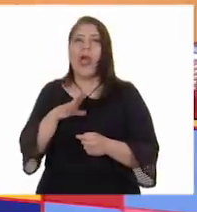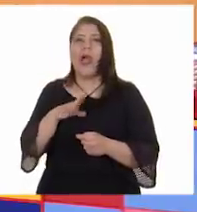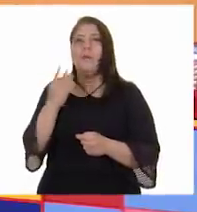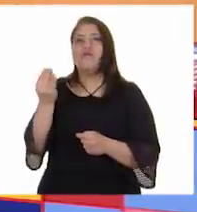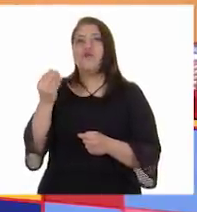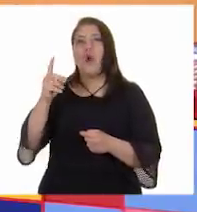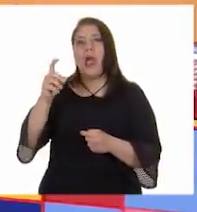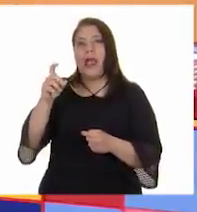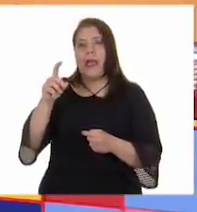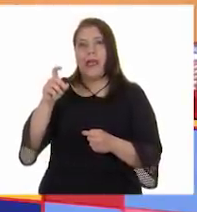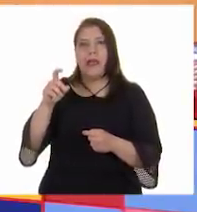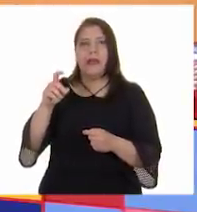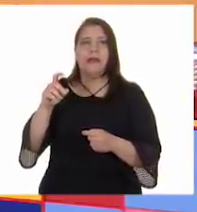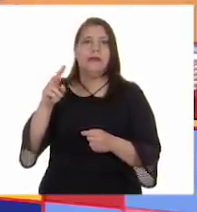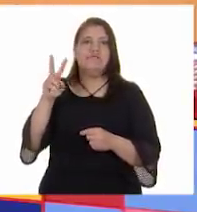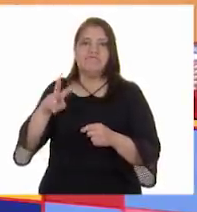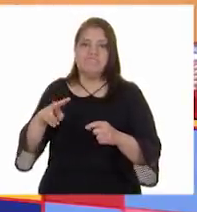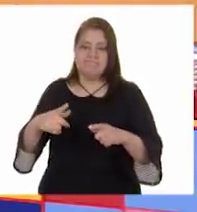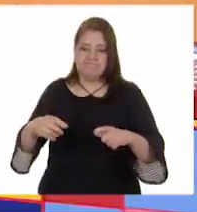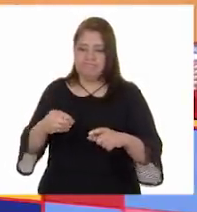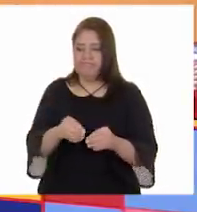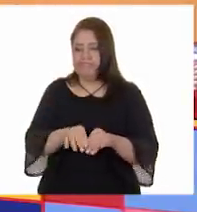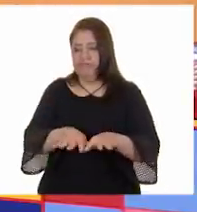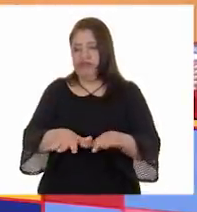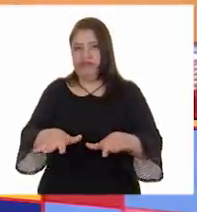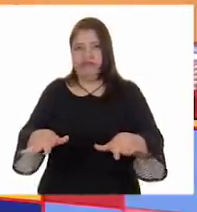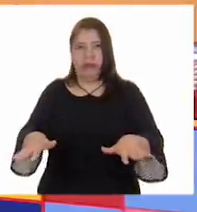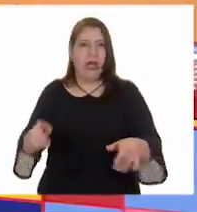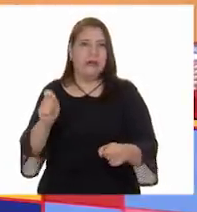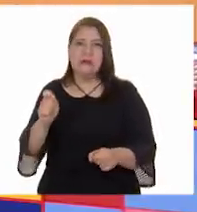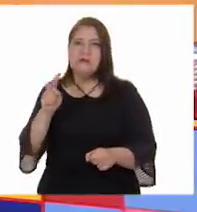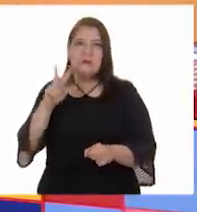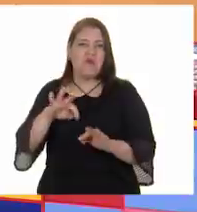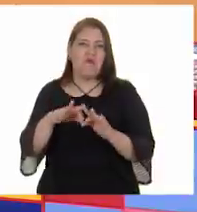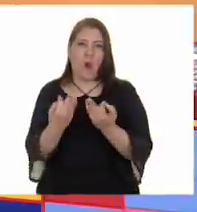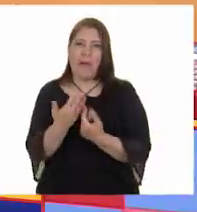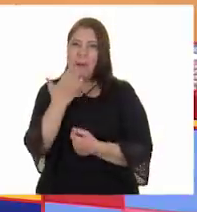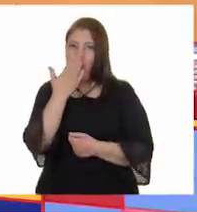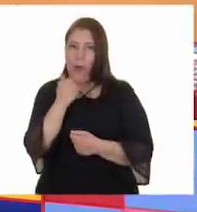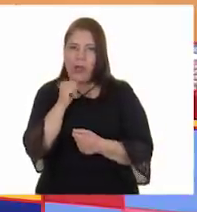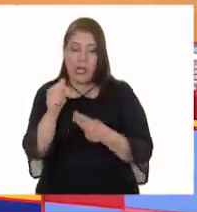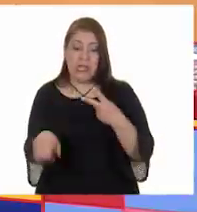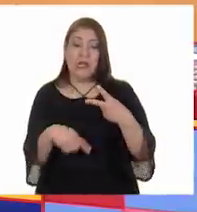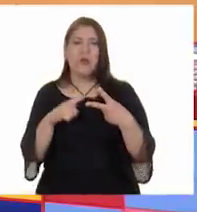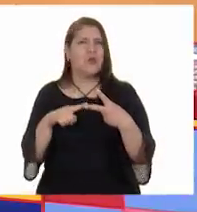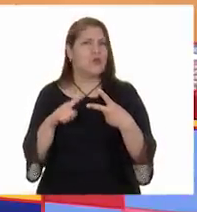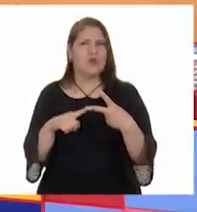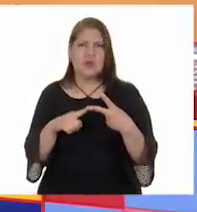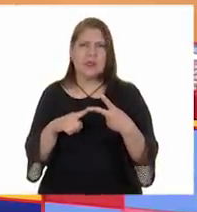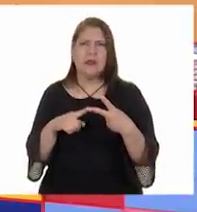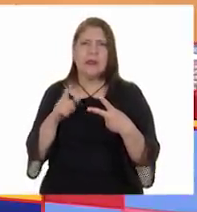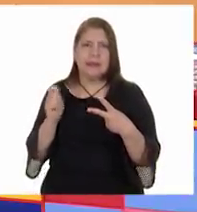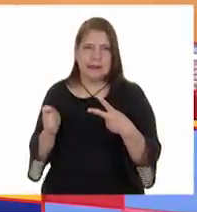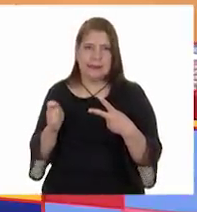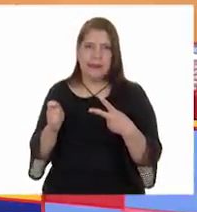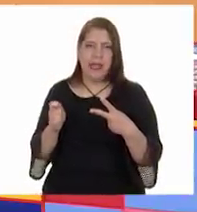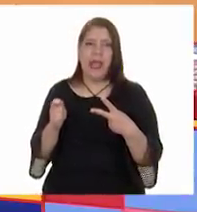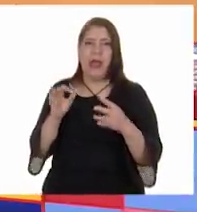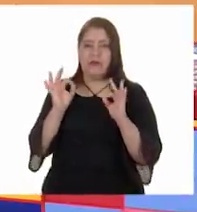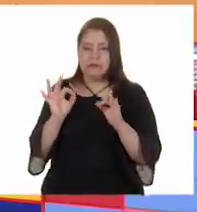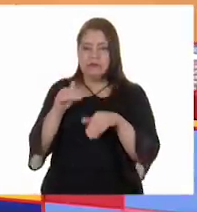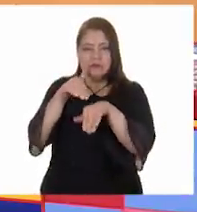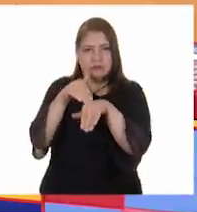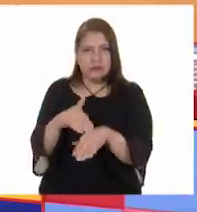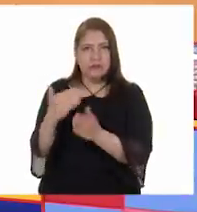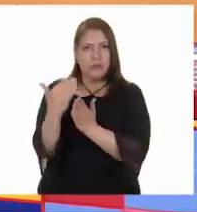al momento de echar al sartén, se iba para todos lados y ni siquiera tenía forma. En la mezcla 2, que era la indicada como lo